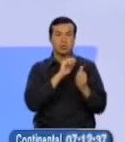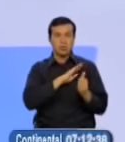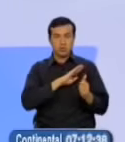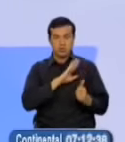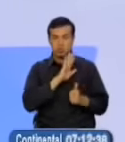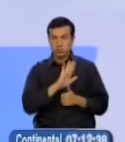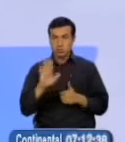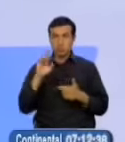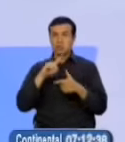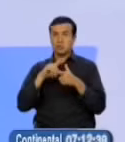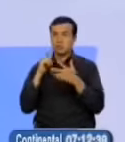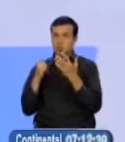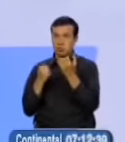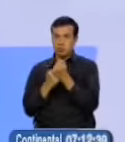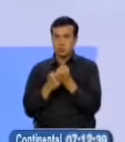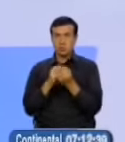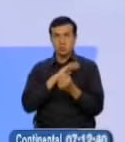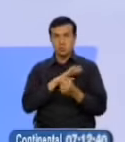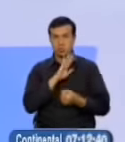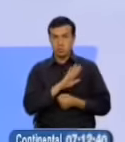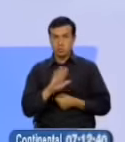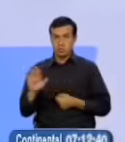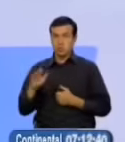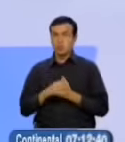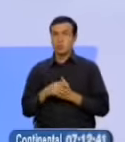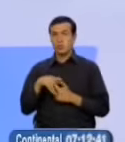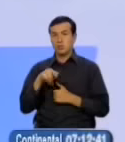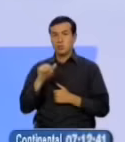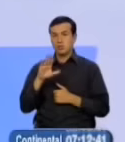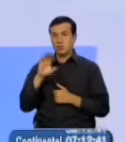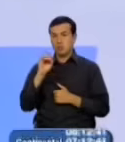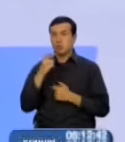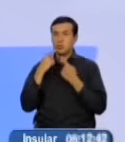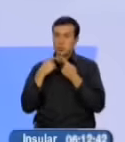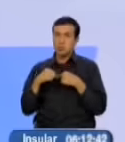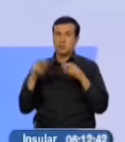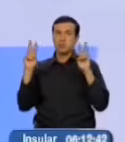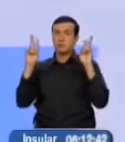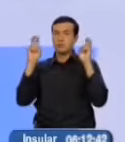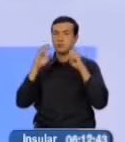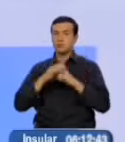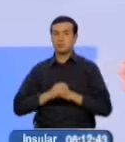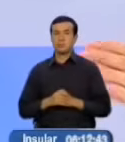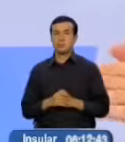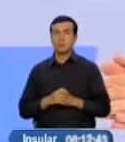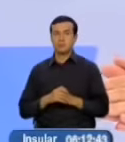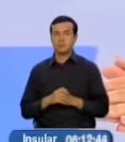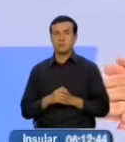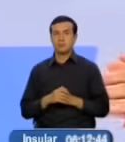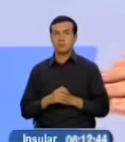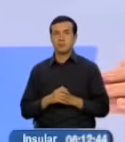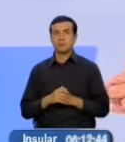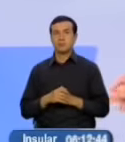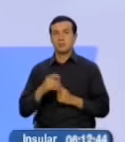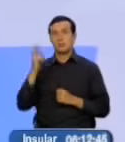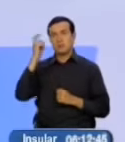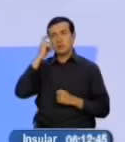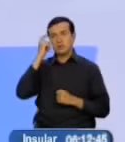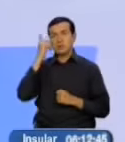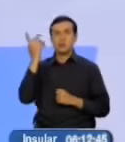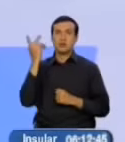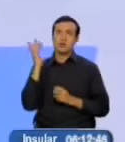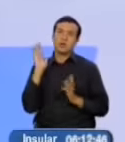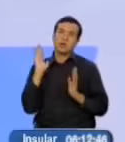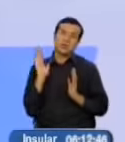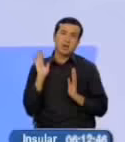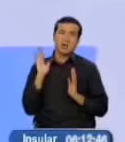municipales, sobre el apoyo que se debe dar a esos municipios, y Paco Moncayo ha hablado de un tema que, como nos creemos el jaguar latinoamericano, ya no nos